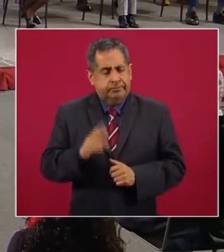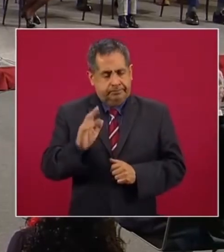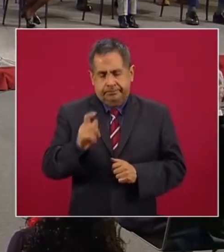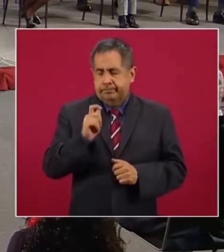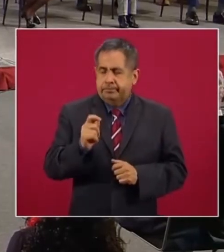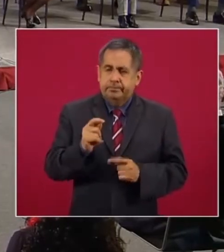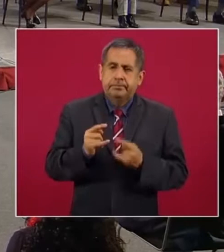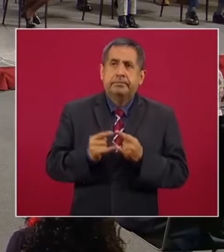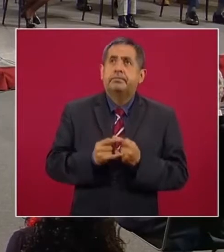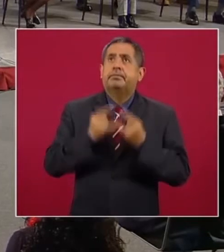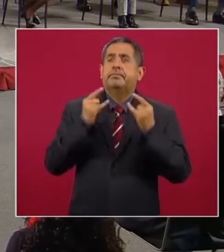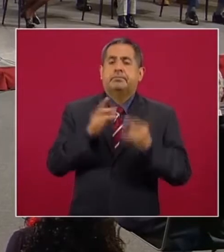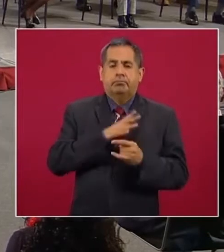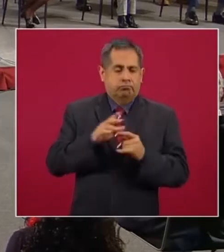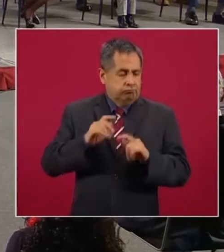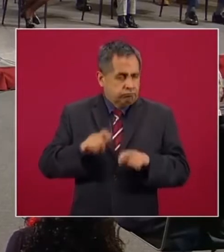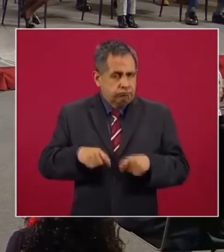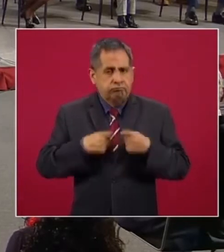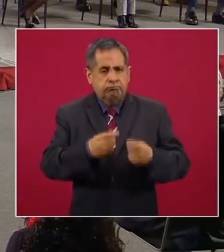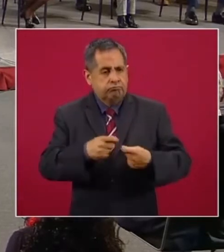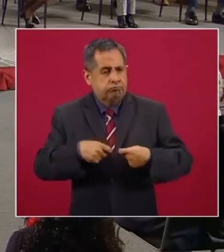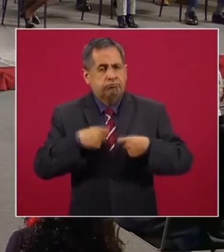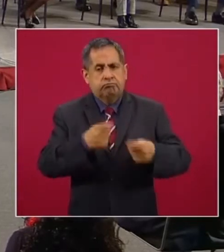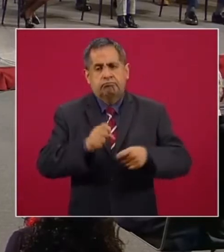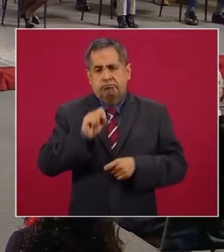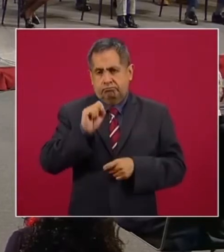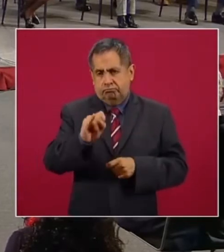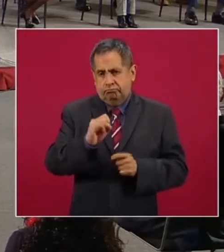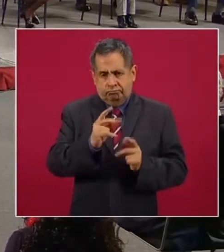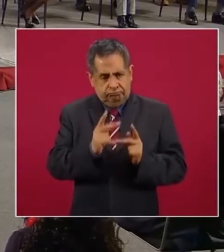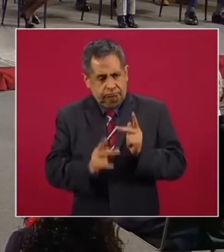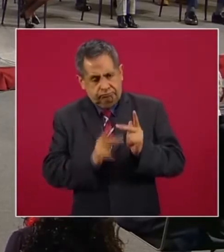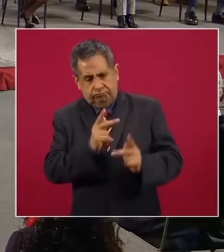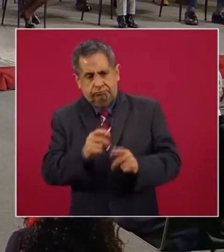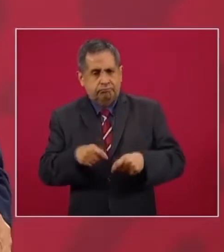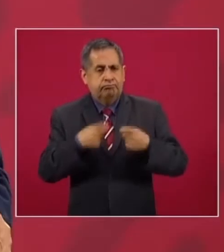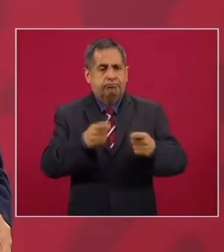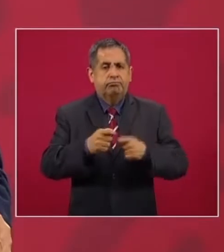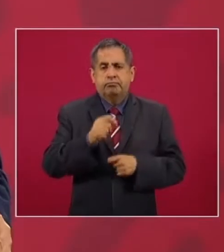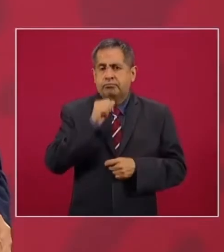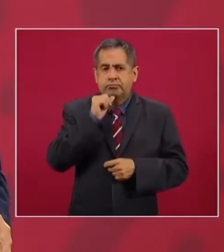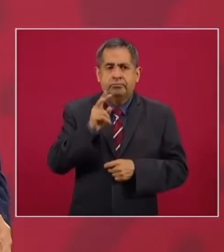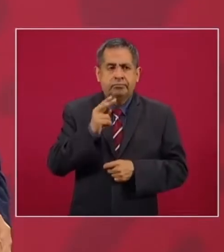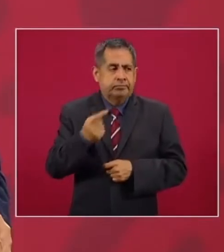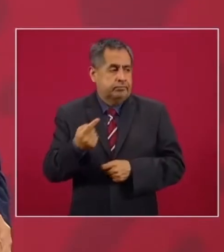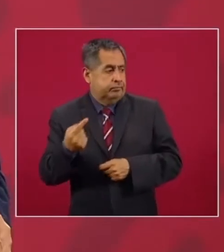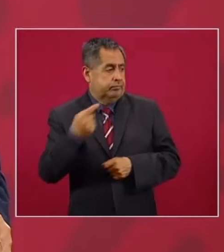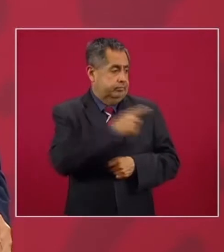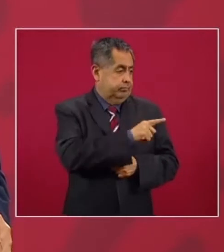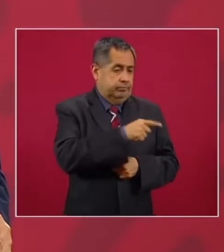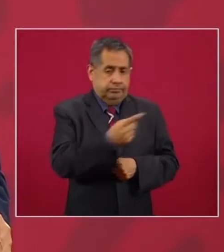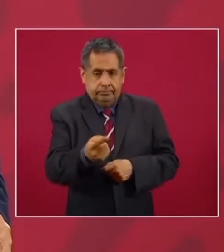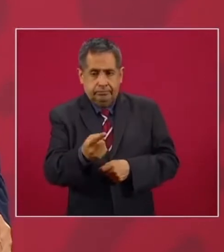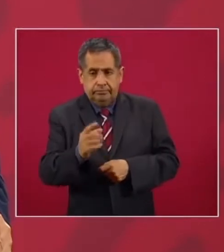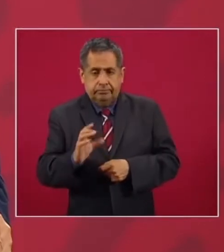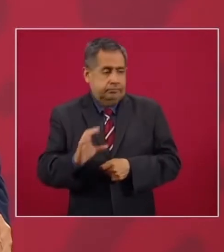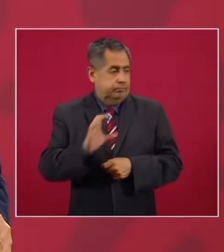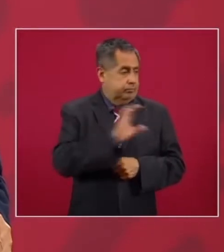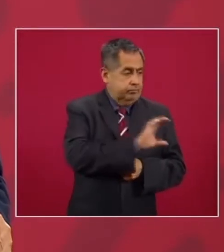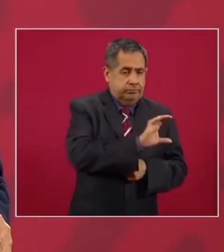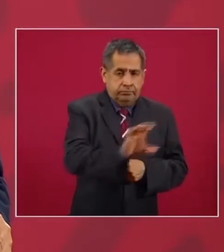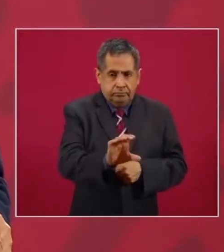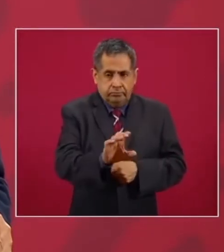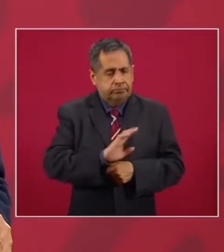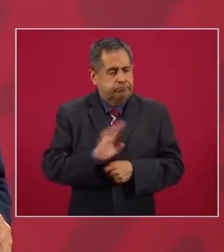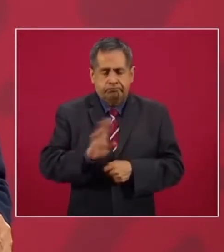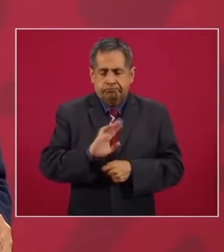lo llamó la doctrina de la hipocresía cuando en marzo del 2019 la oposición no presionó para firmar un documento en el que se comprometía a no